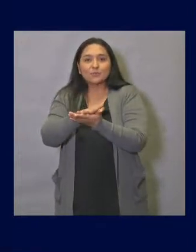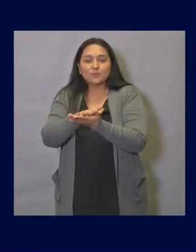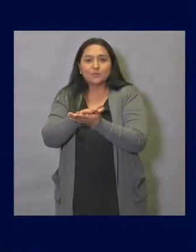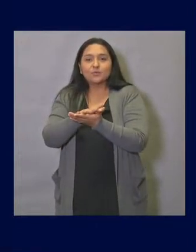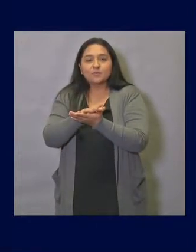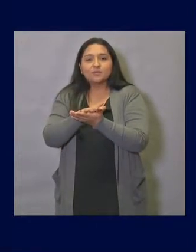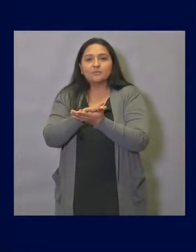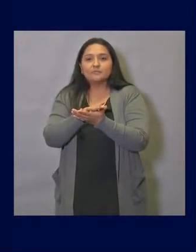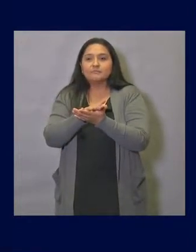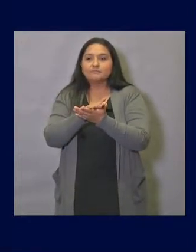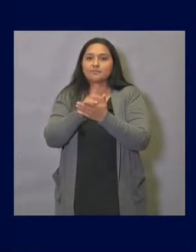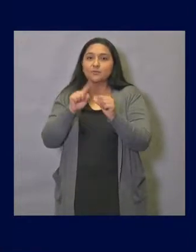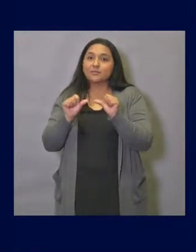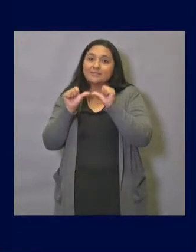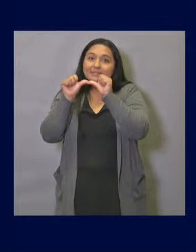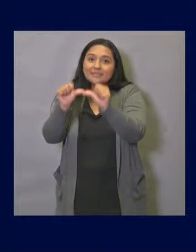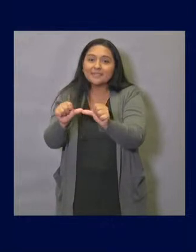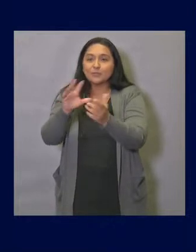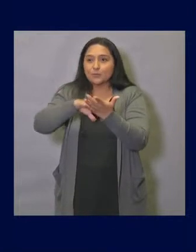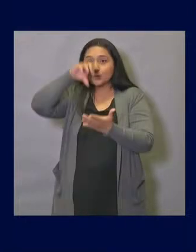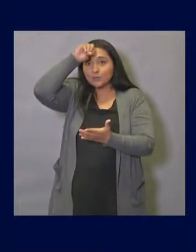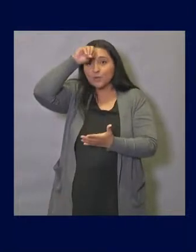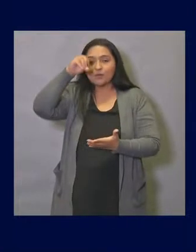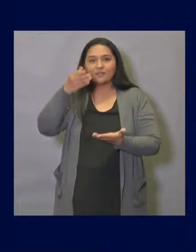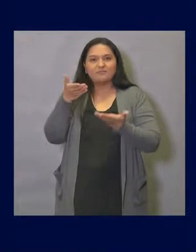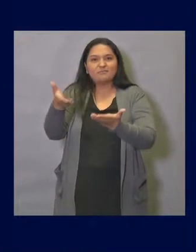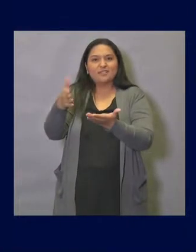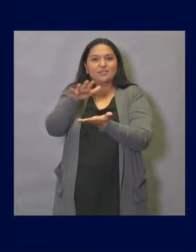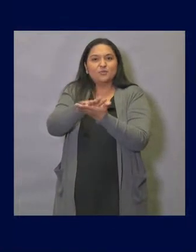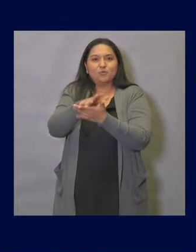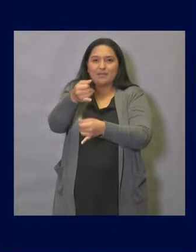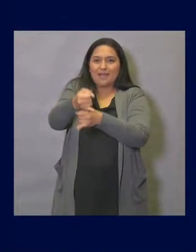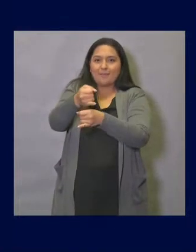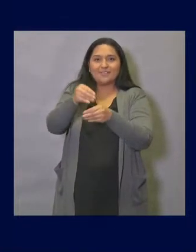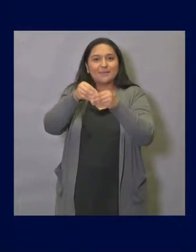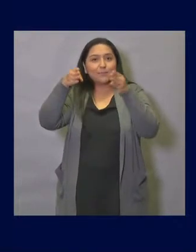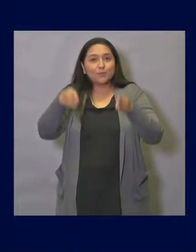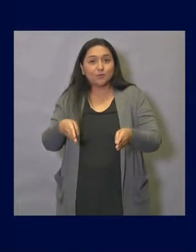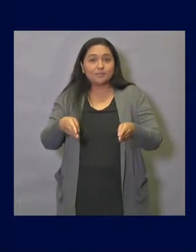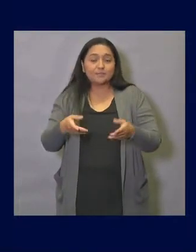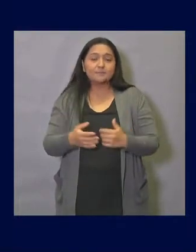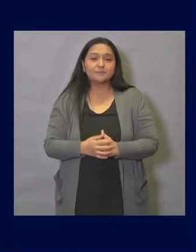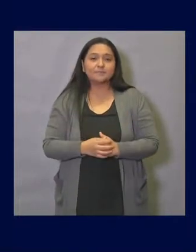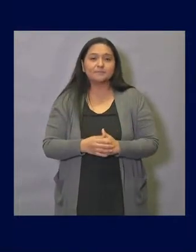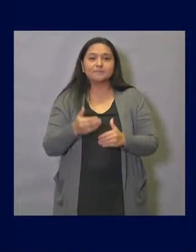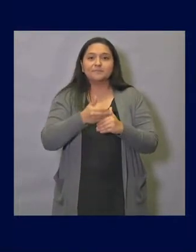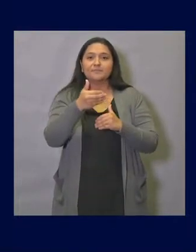el aprendizaje en persona. Next slide, please.